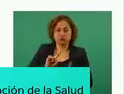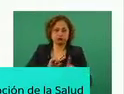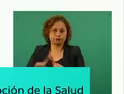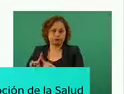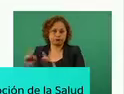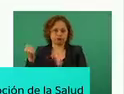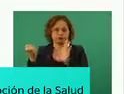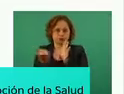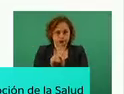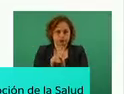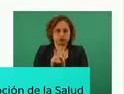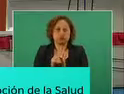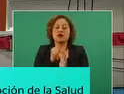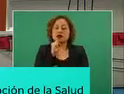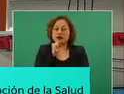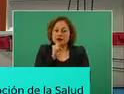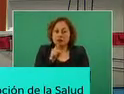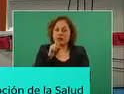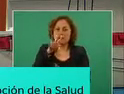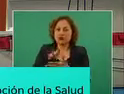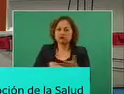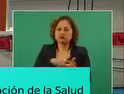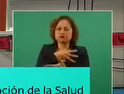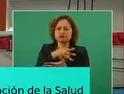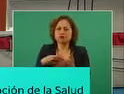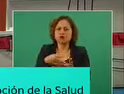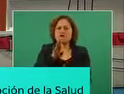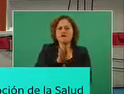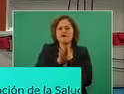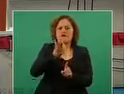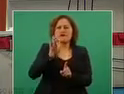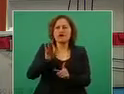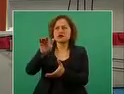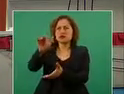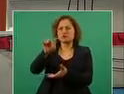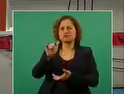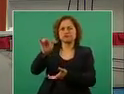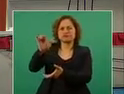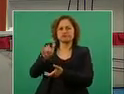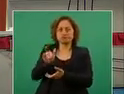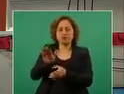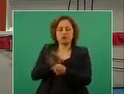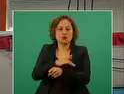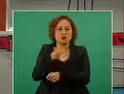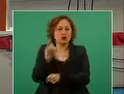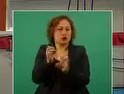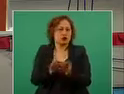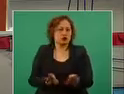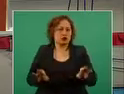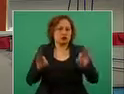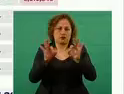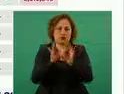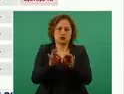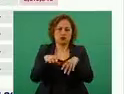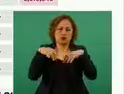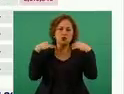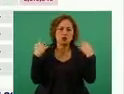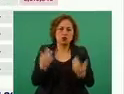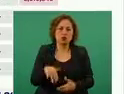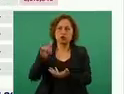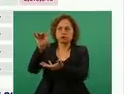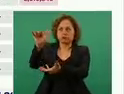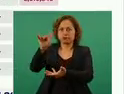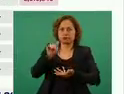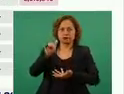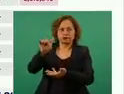el calendario, la siguiente, porque es destacable, como dice el presidente, que estamos recibiendo cantidades que